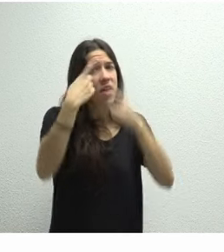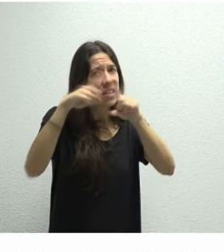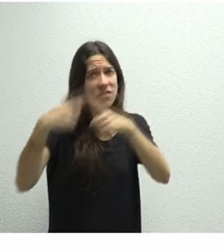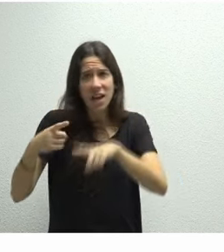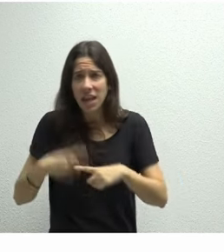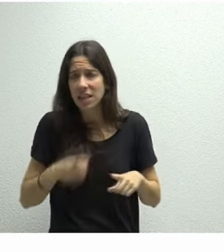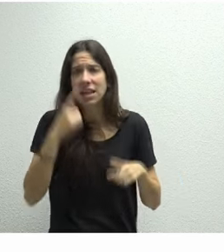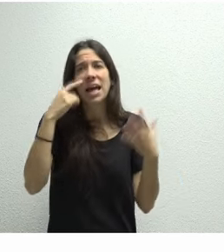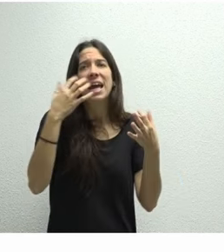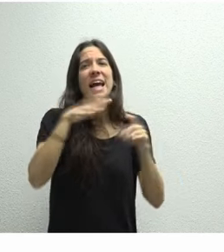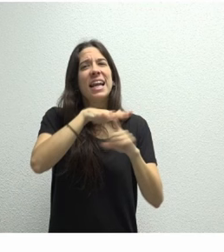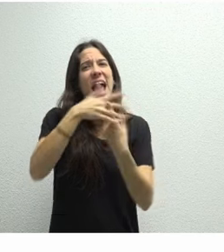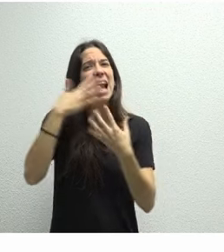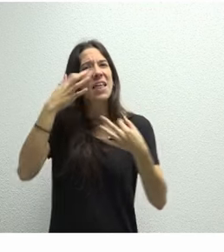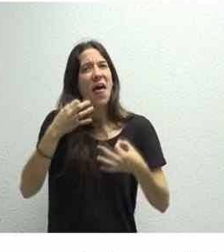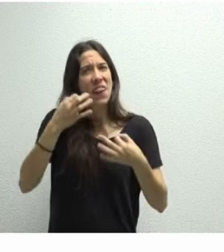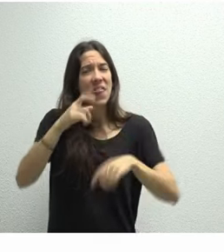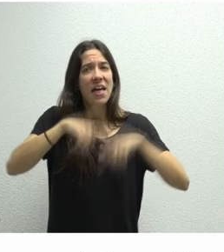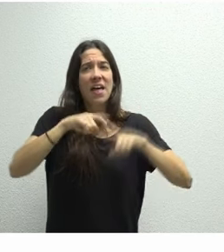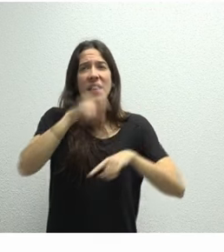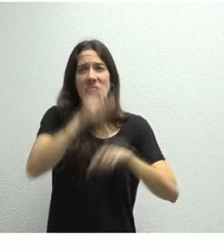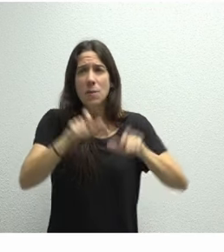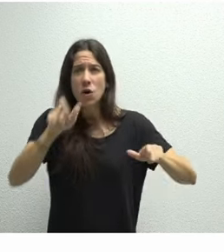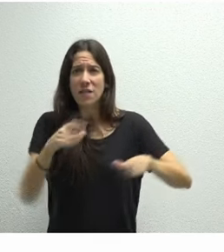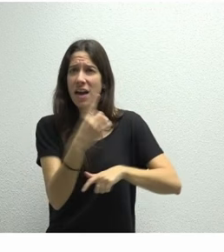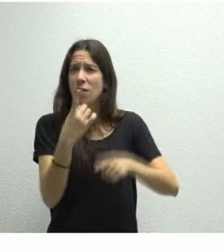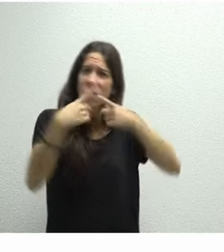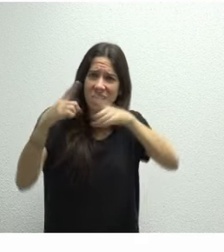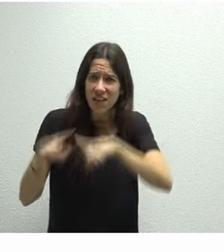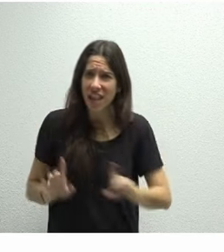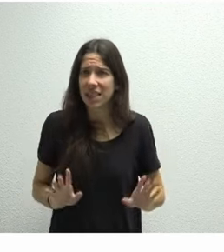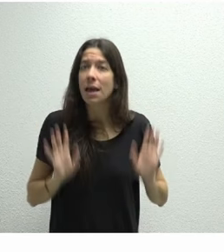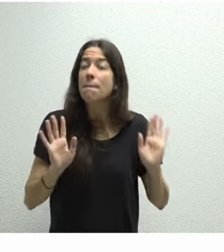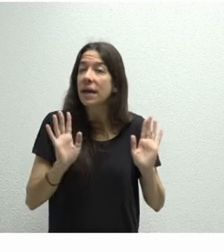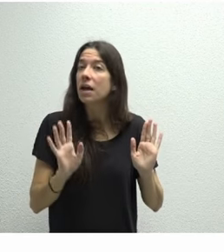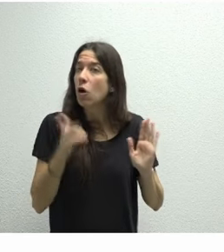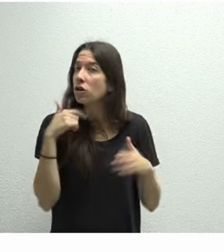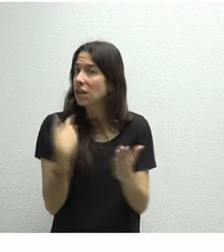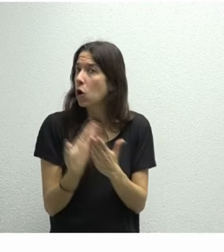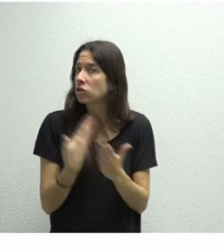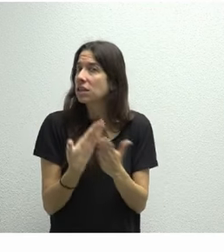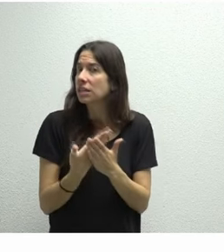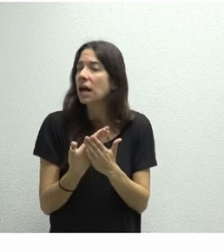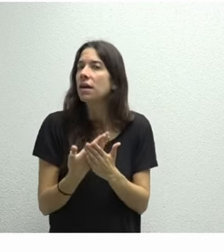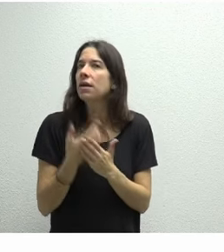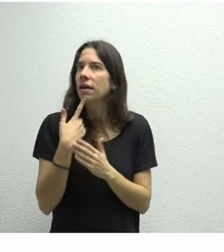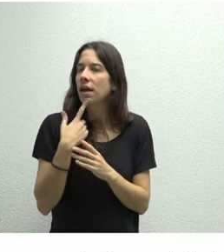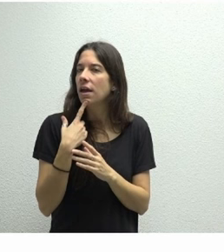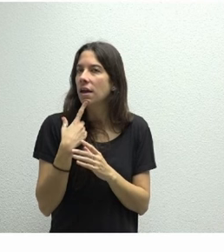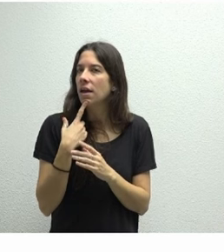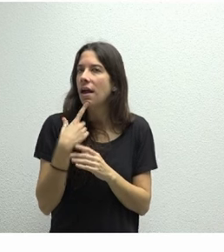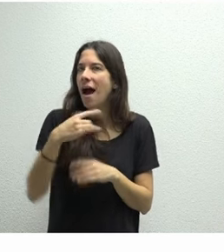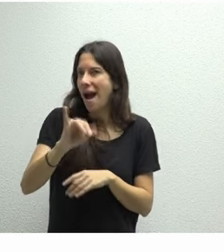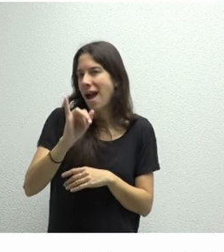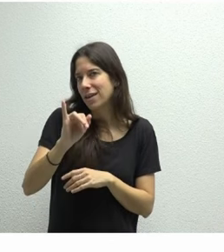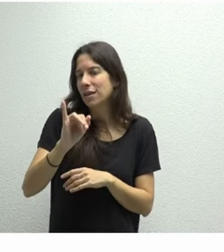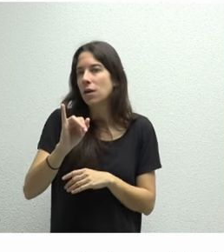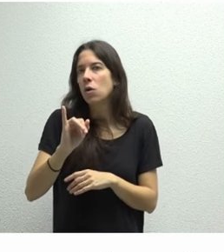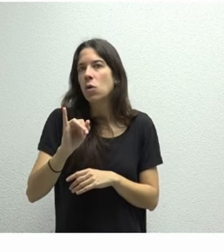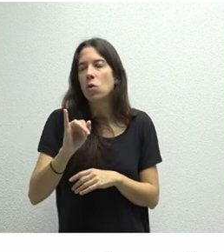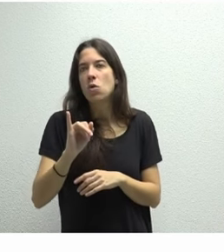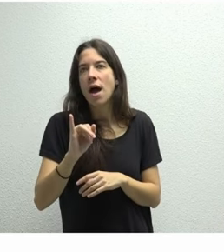demográfica es absolutamente diferente pero se constata que hay una elevada como veremos no una